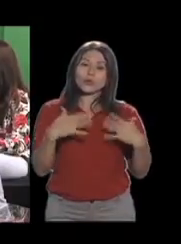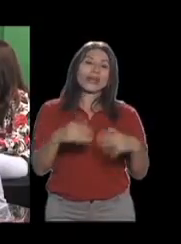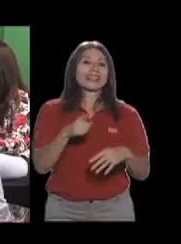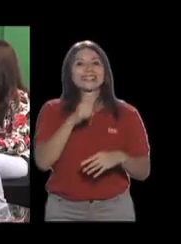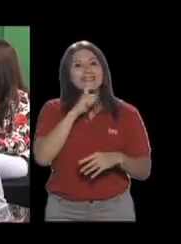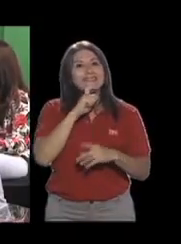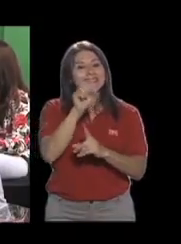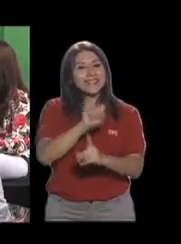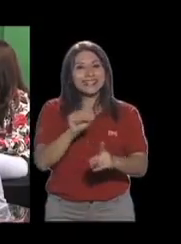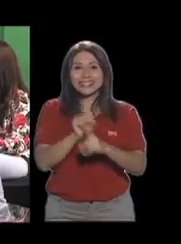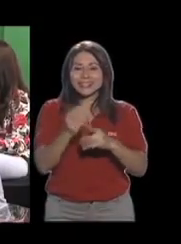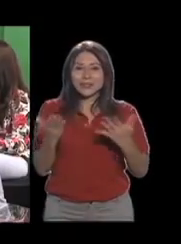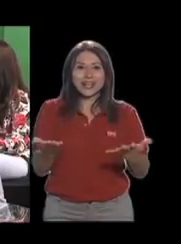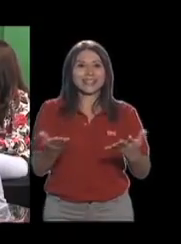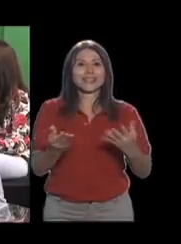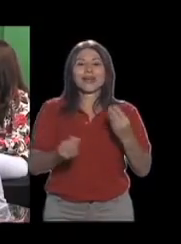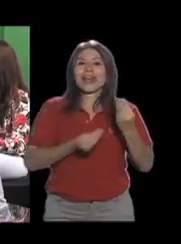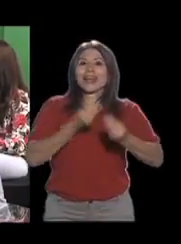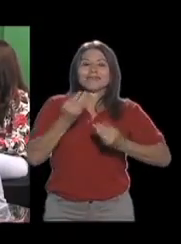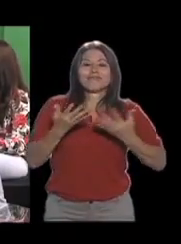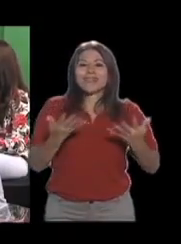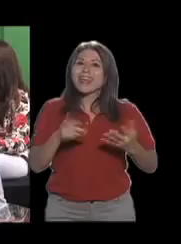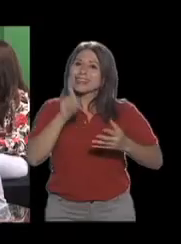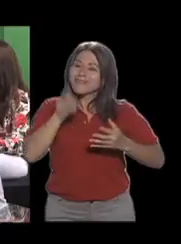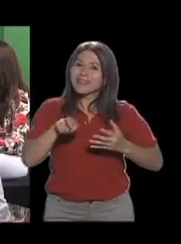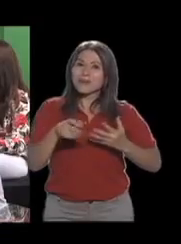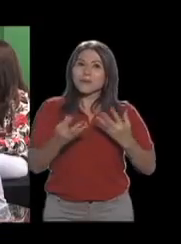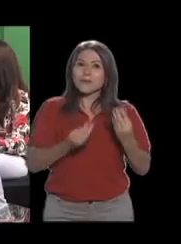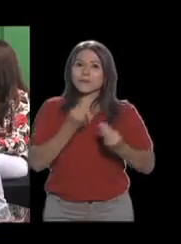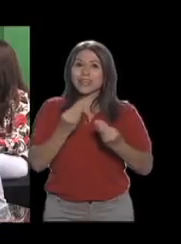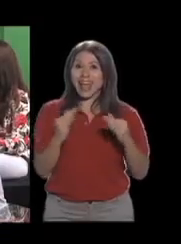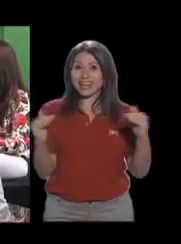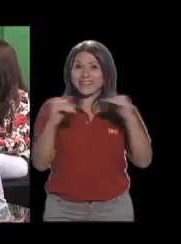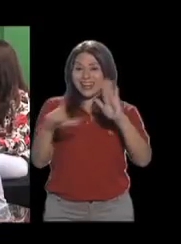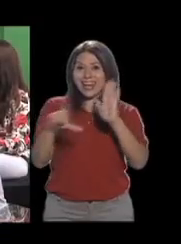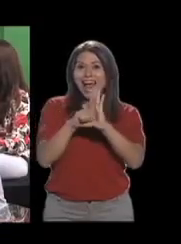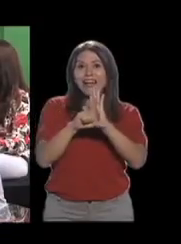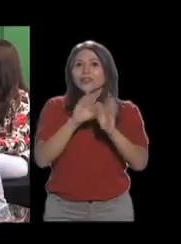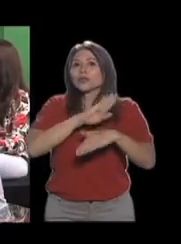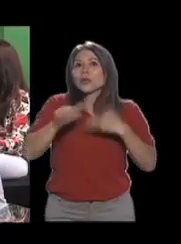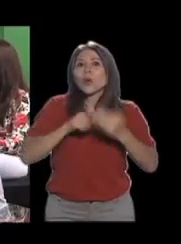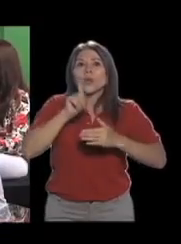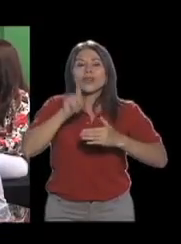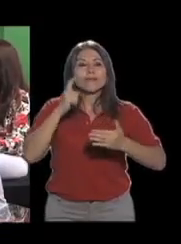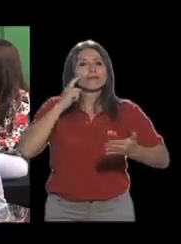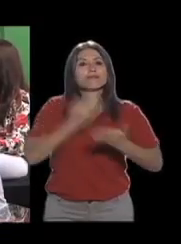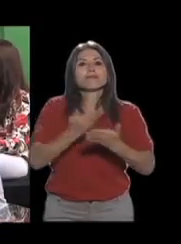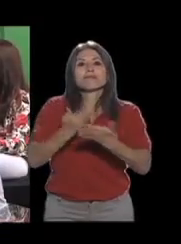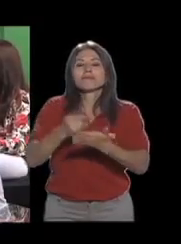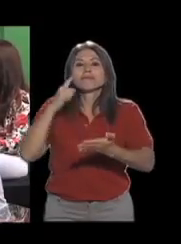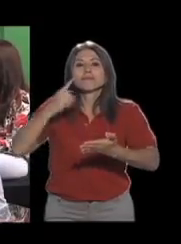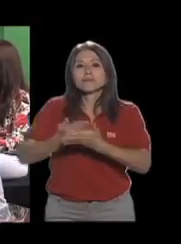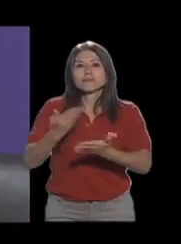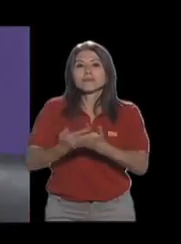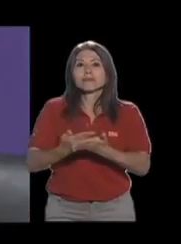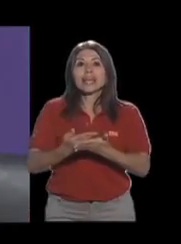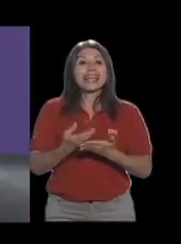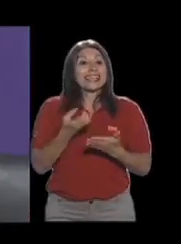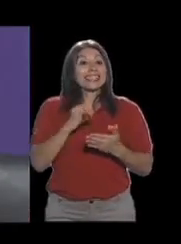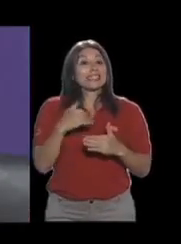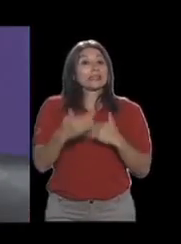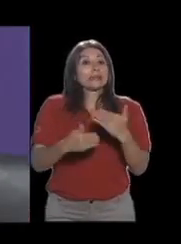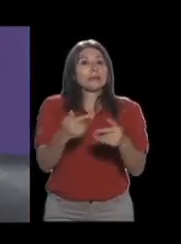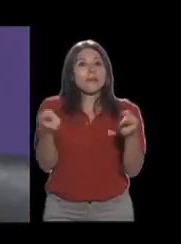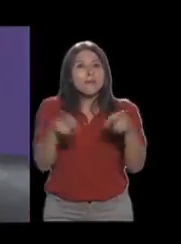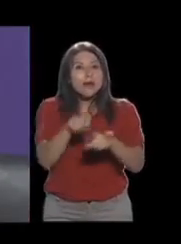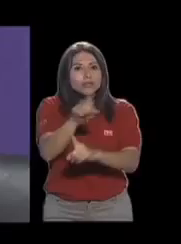difícil, ¿verdad? Es muy inmaterial, a nivel legal todo hay que probarlo, ¿verdad? Si ya se diera una situación de estas, pues deben de